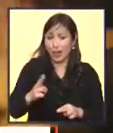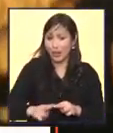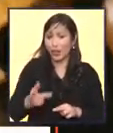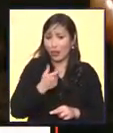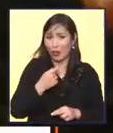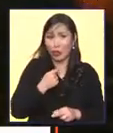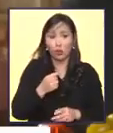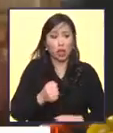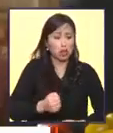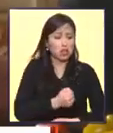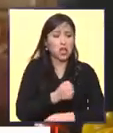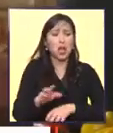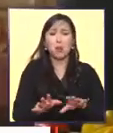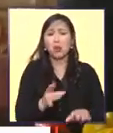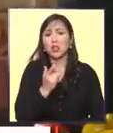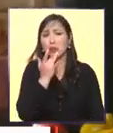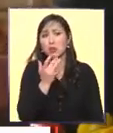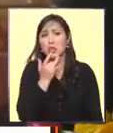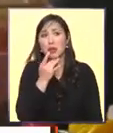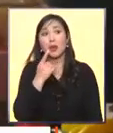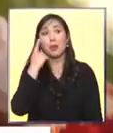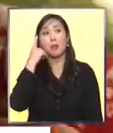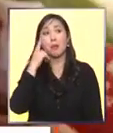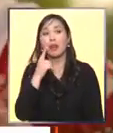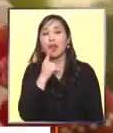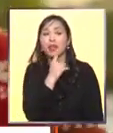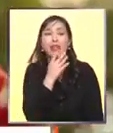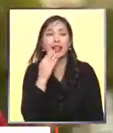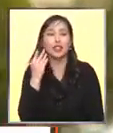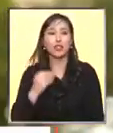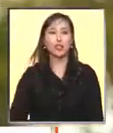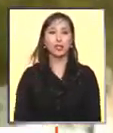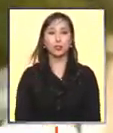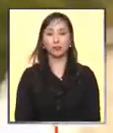cosas simples, pero deliciosas.